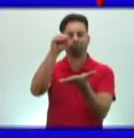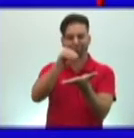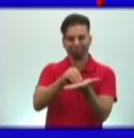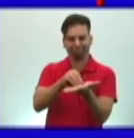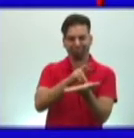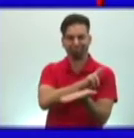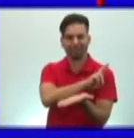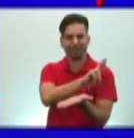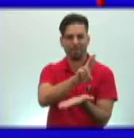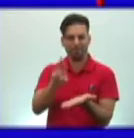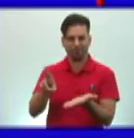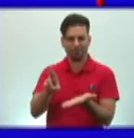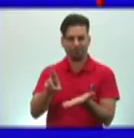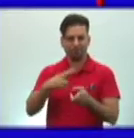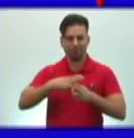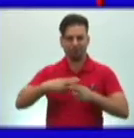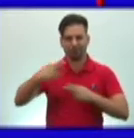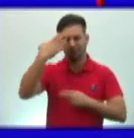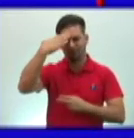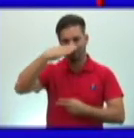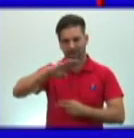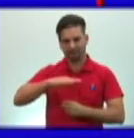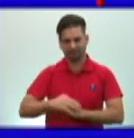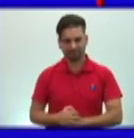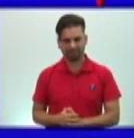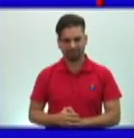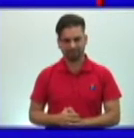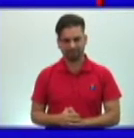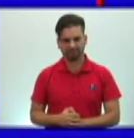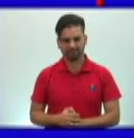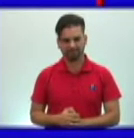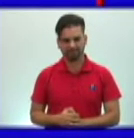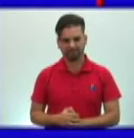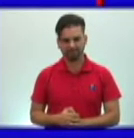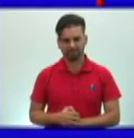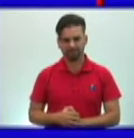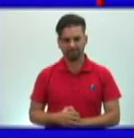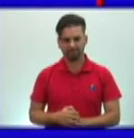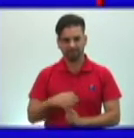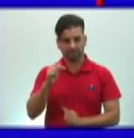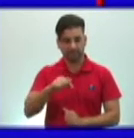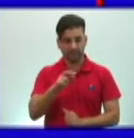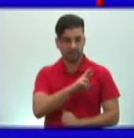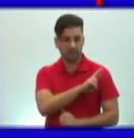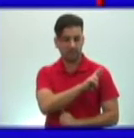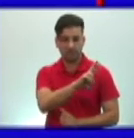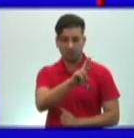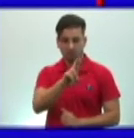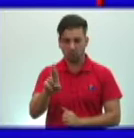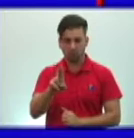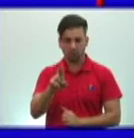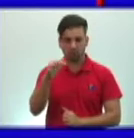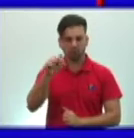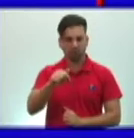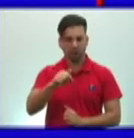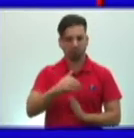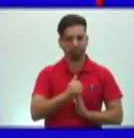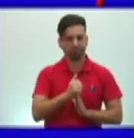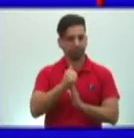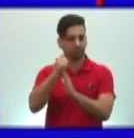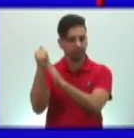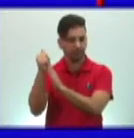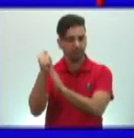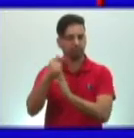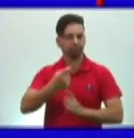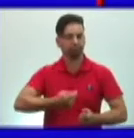historia de la patria. Nadie como la revolución, nadie como sus líderes están